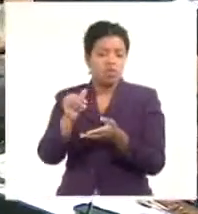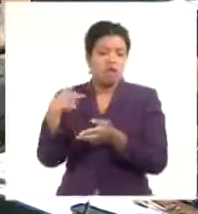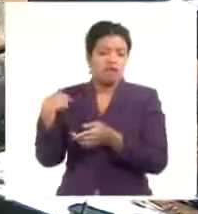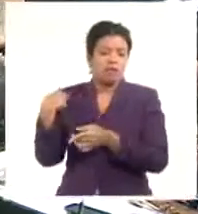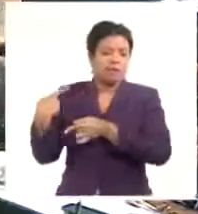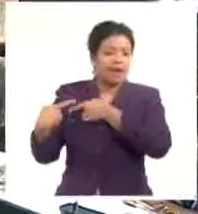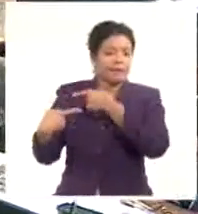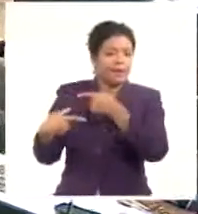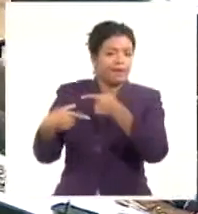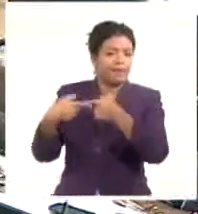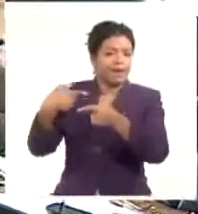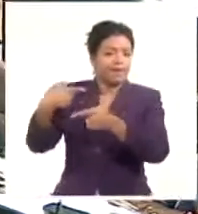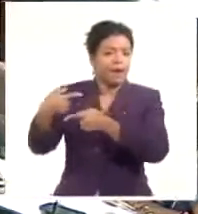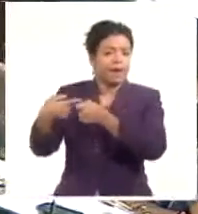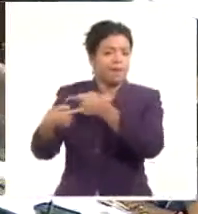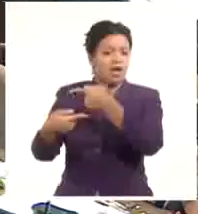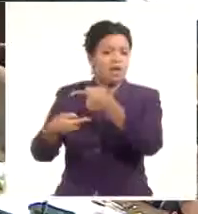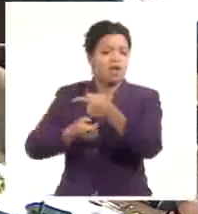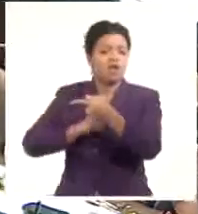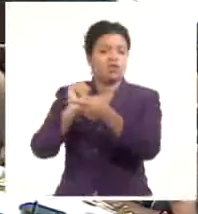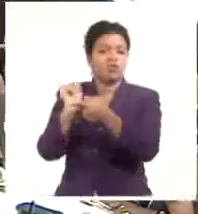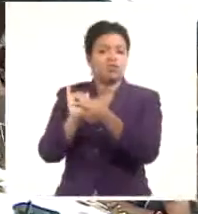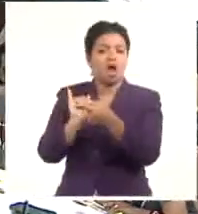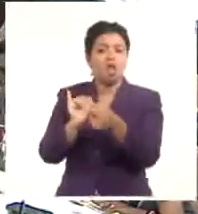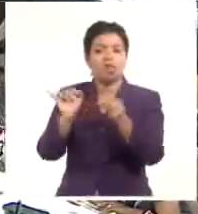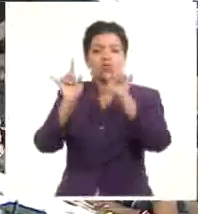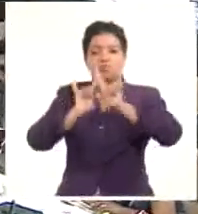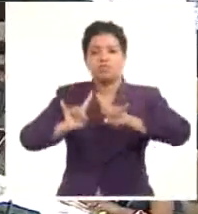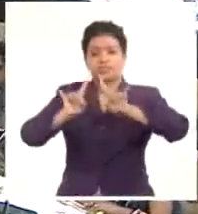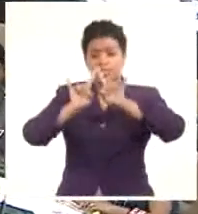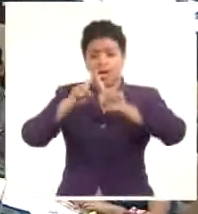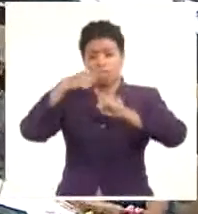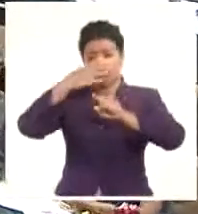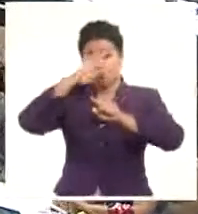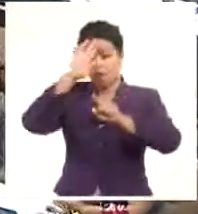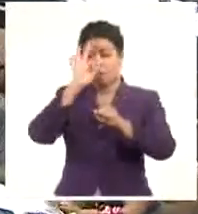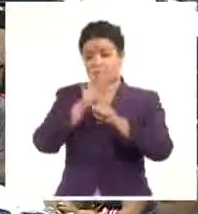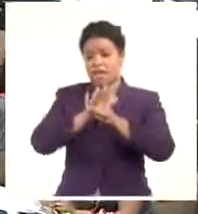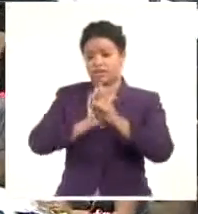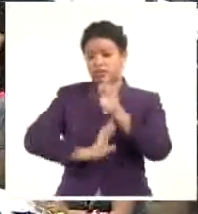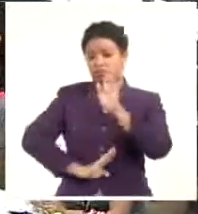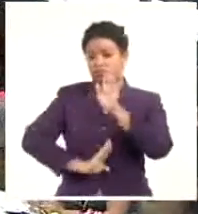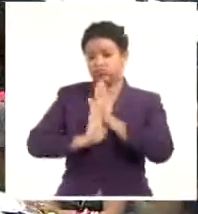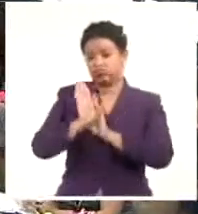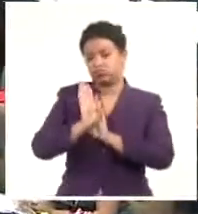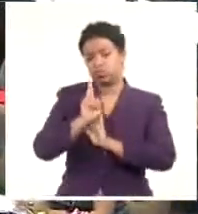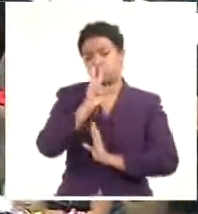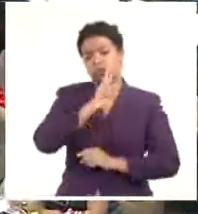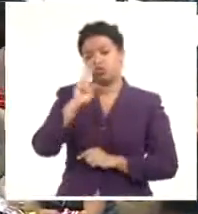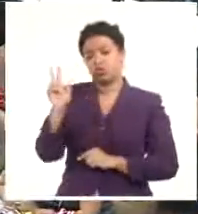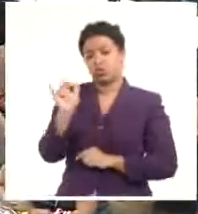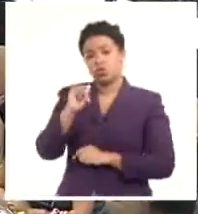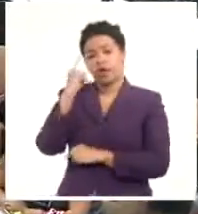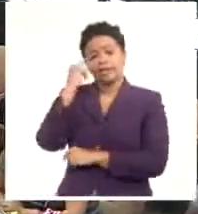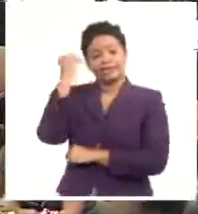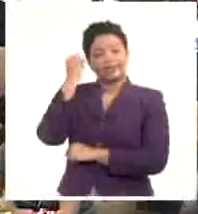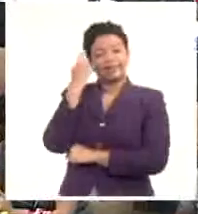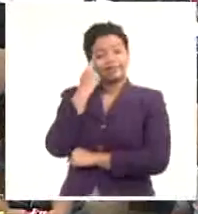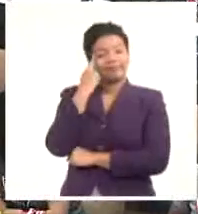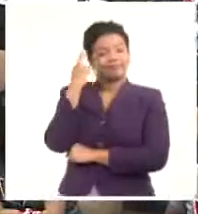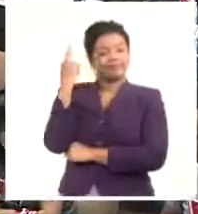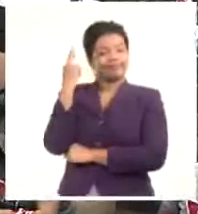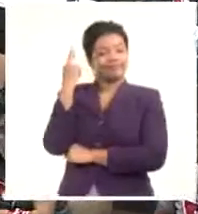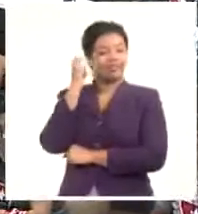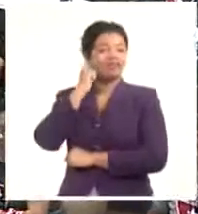que convirtieron a la Universidad Cubana en fuente de revolución. Y también me pienso con nostalgia en la FEU, salvando